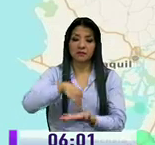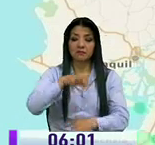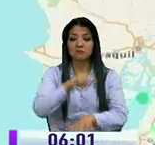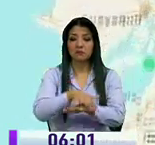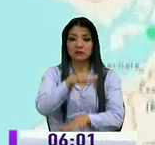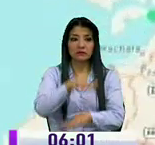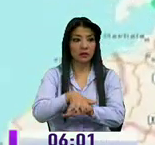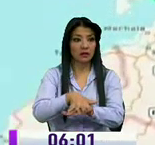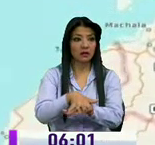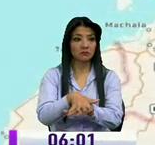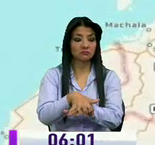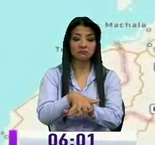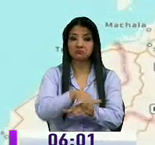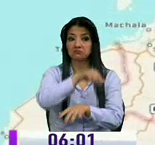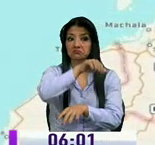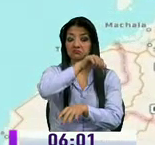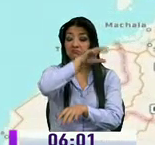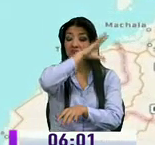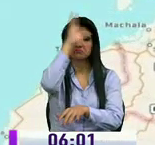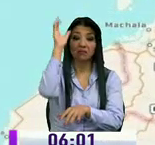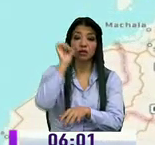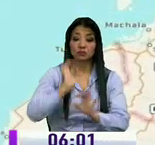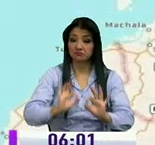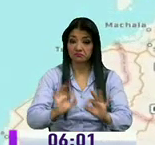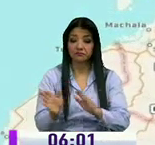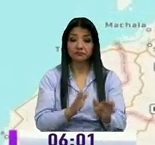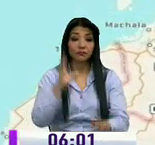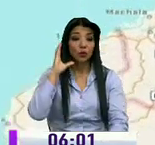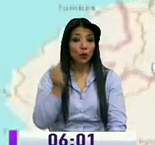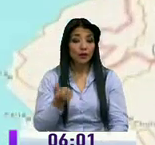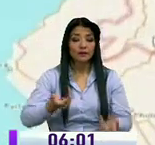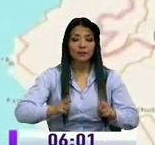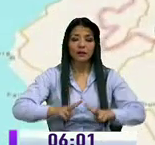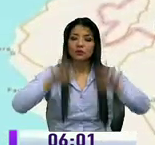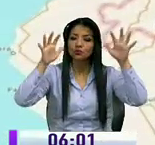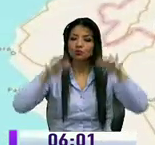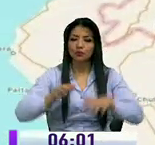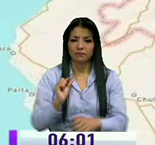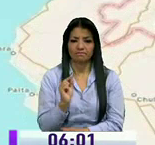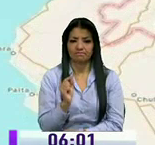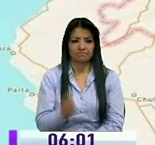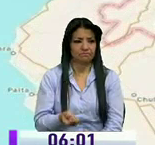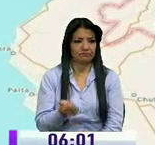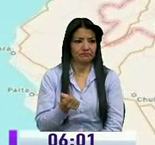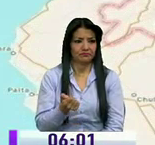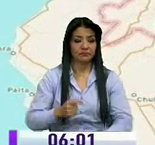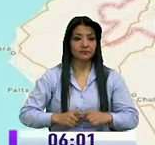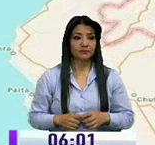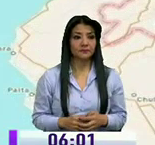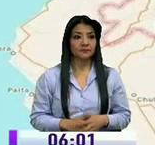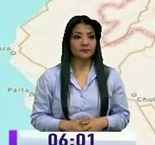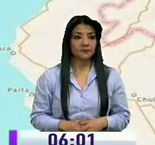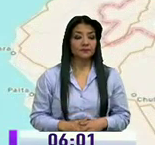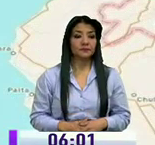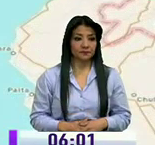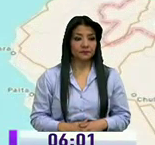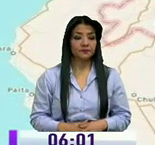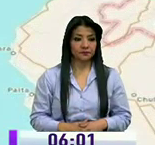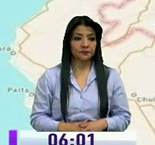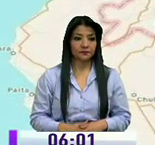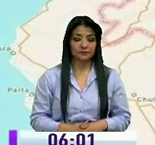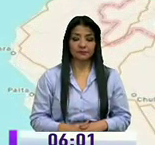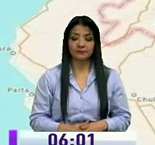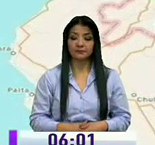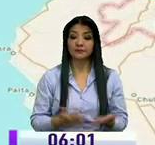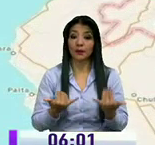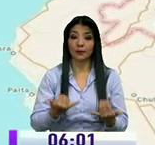días totalmente azules en cambio. Para Cuenca, algo de lluvias, medio nublado, y Loja en cambio presenta también un día azul, así